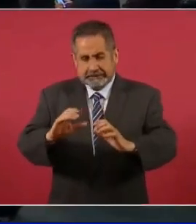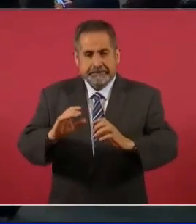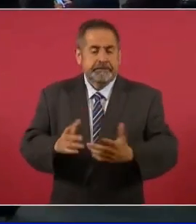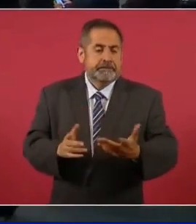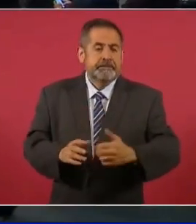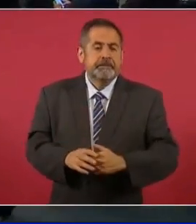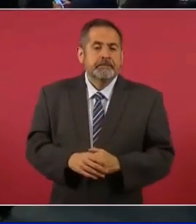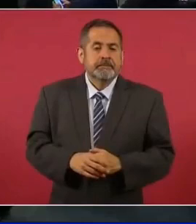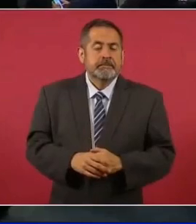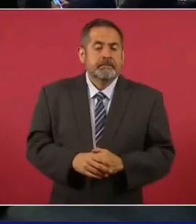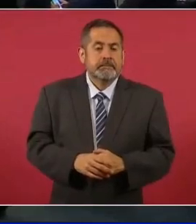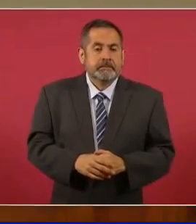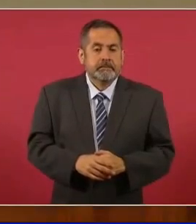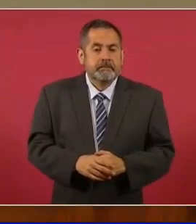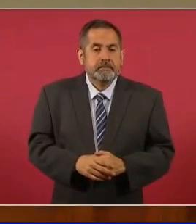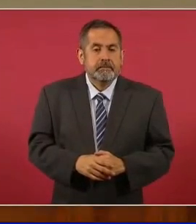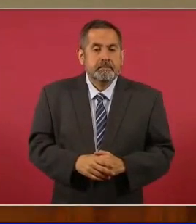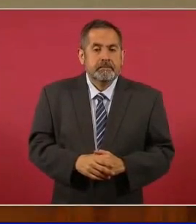tenemos